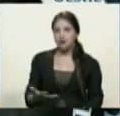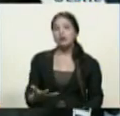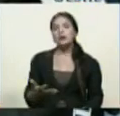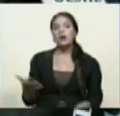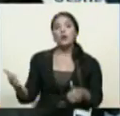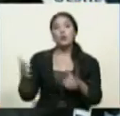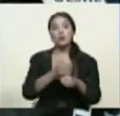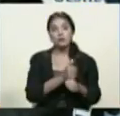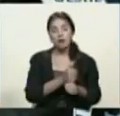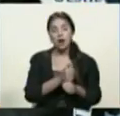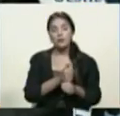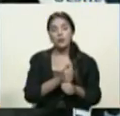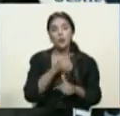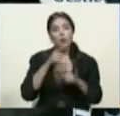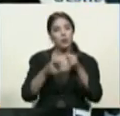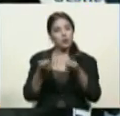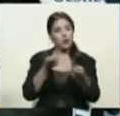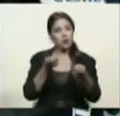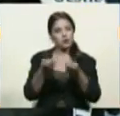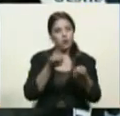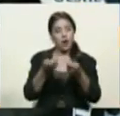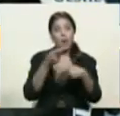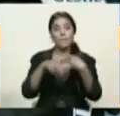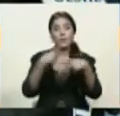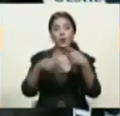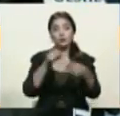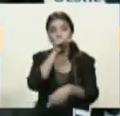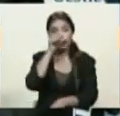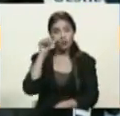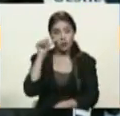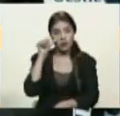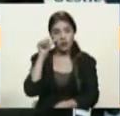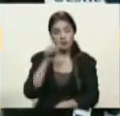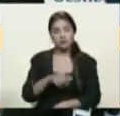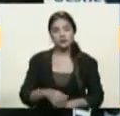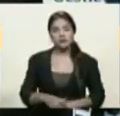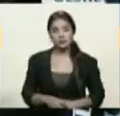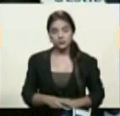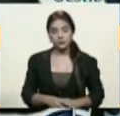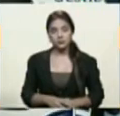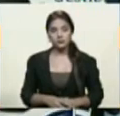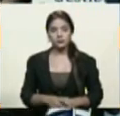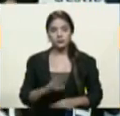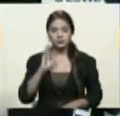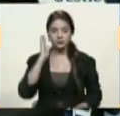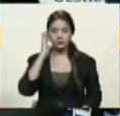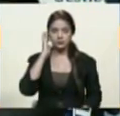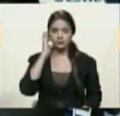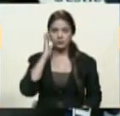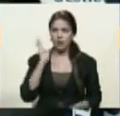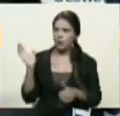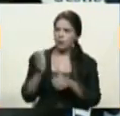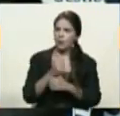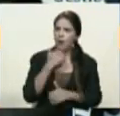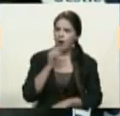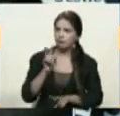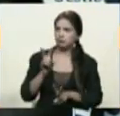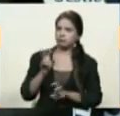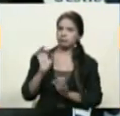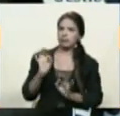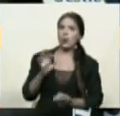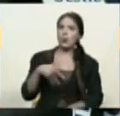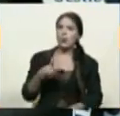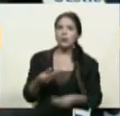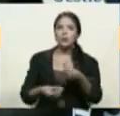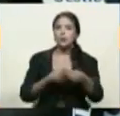incautación de sustancias controladas vinculadas con producción de droga una un hallazgo preliminar pudiera decirnos que